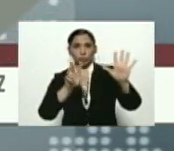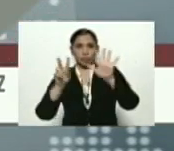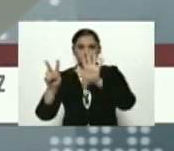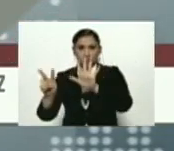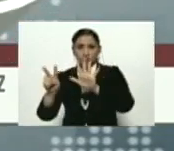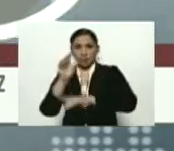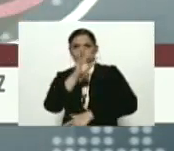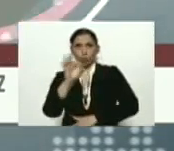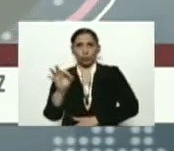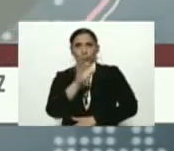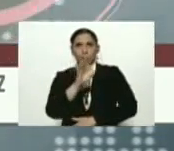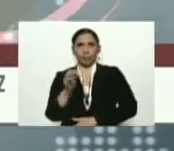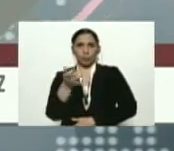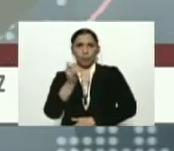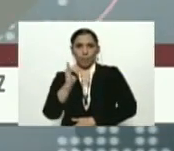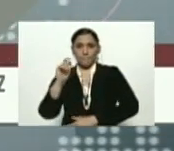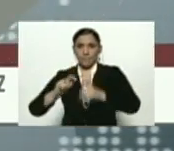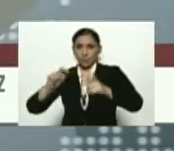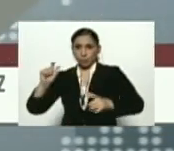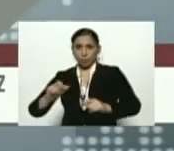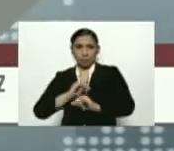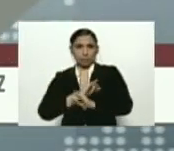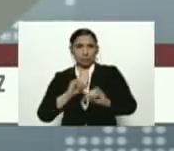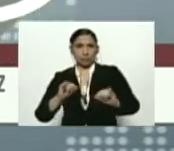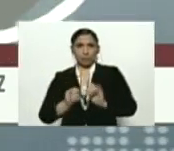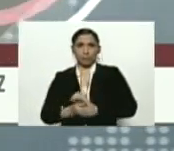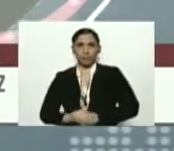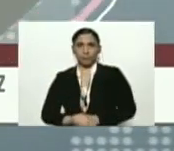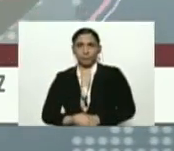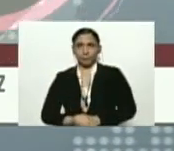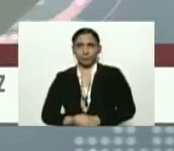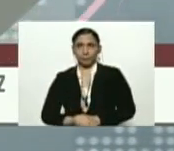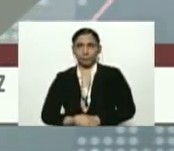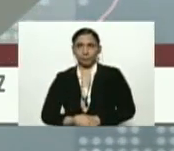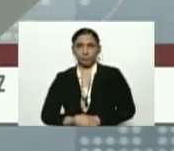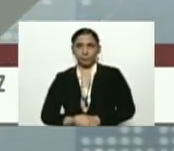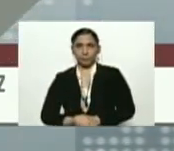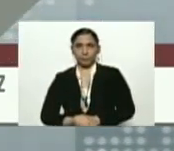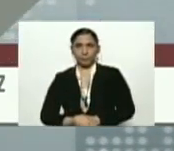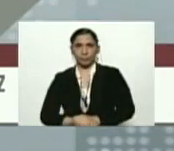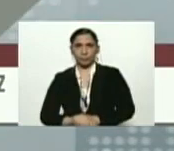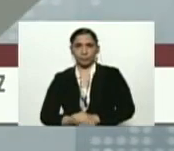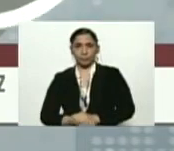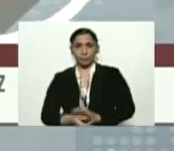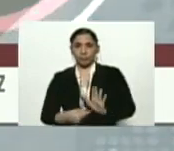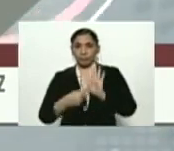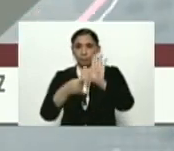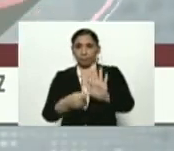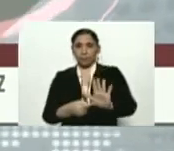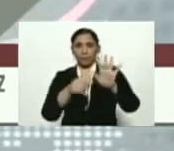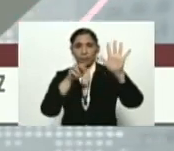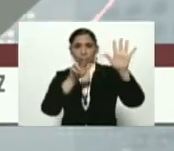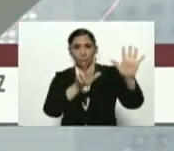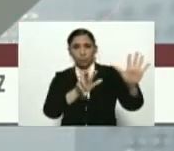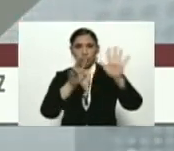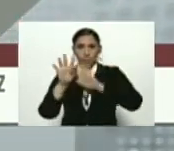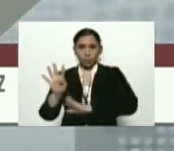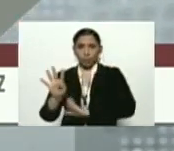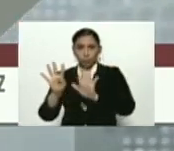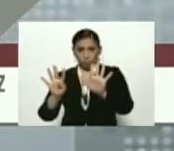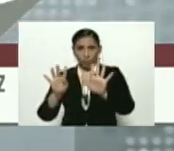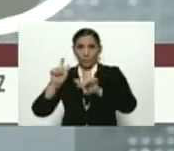87% de los casos que estamos presentando hoy. 89 casos son de